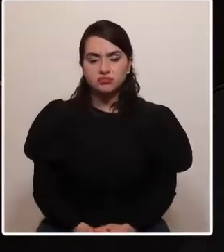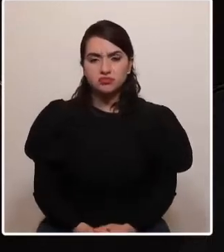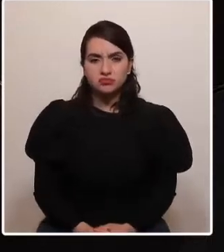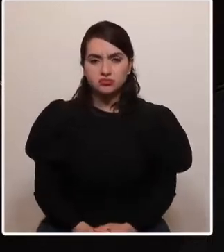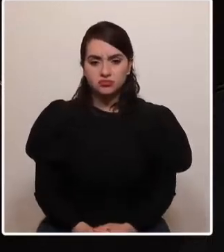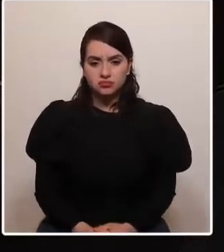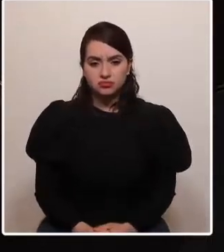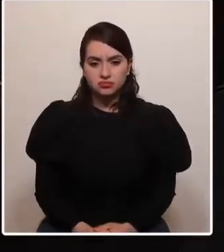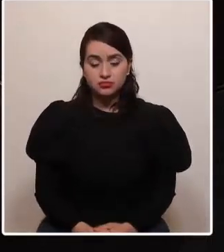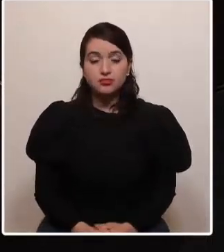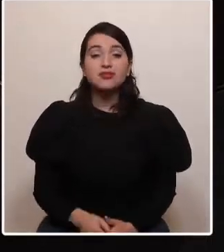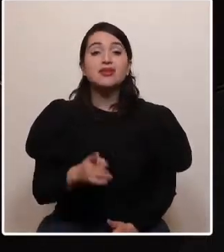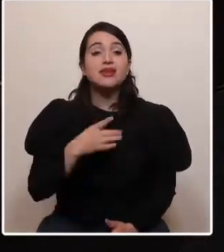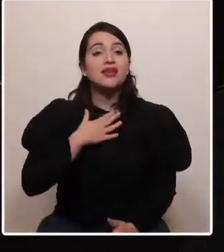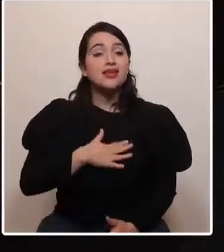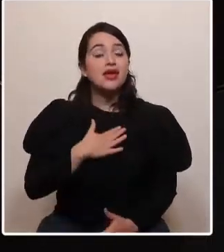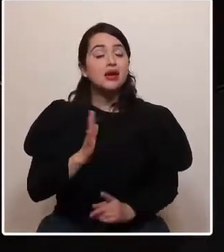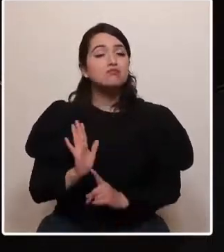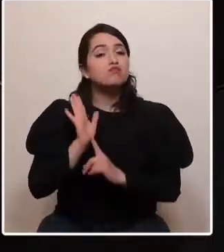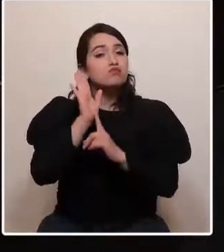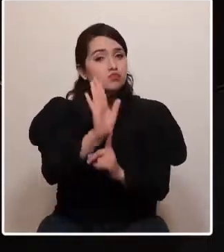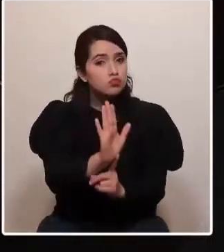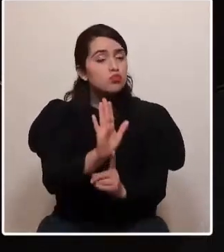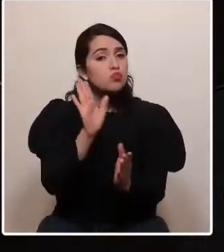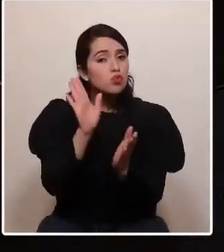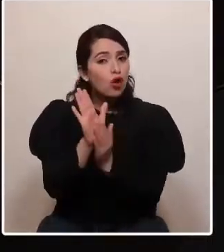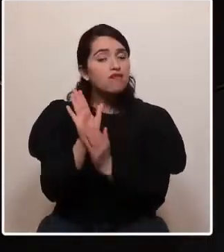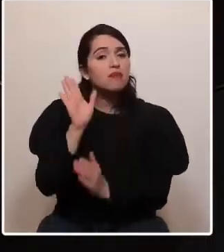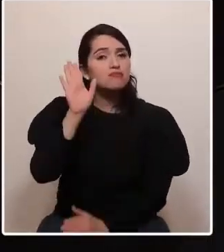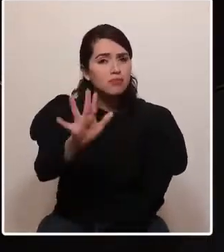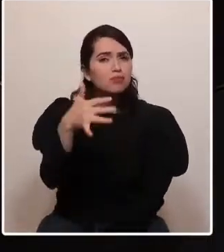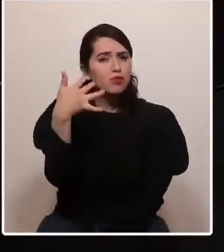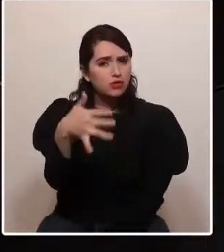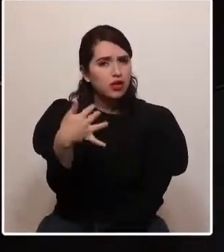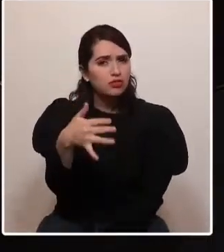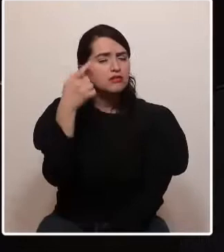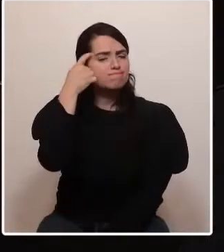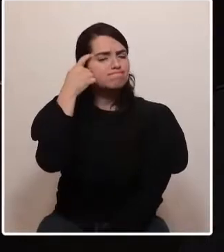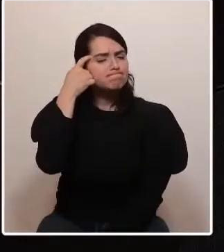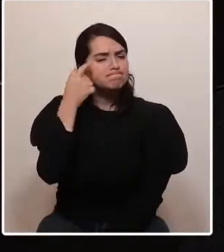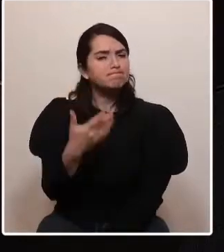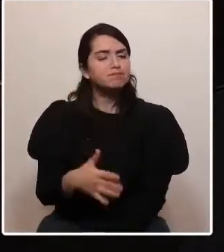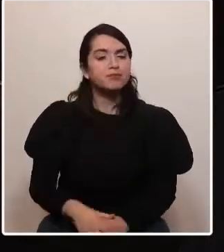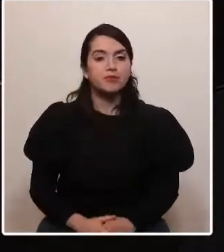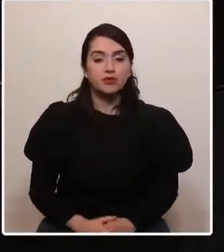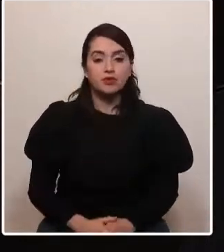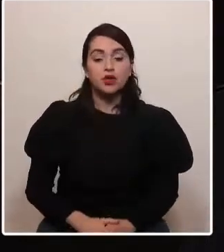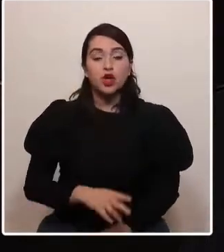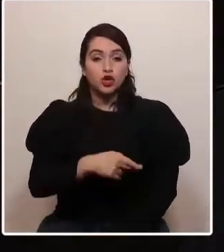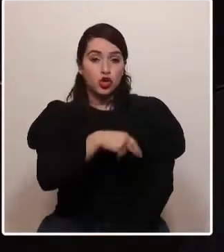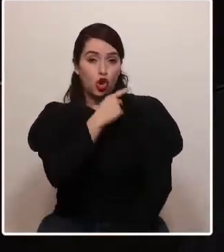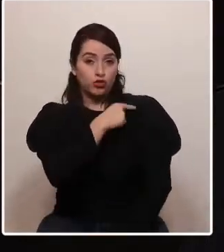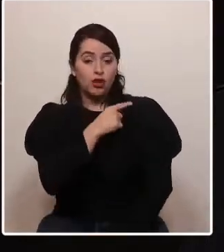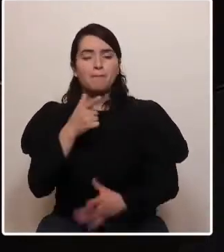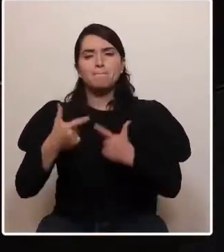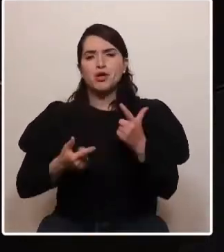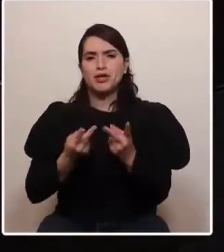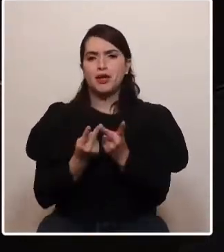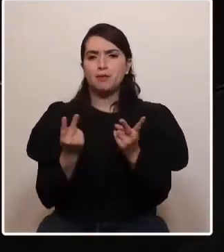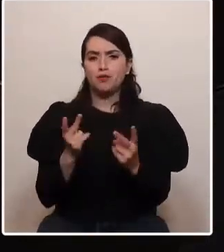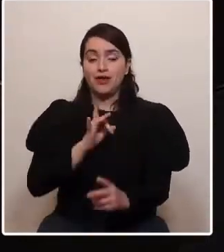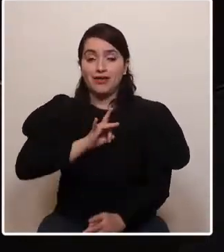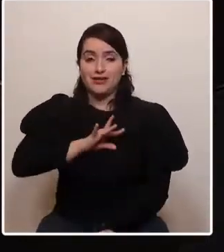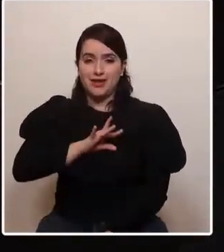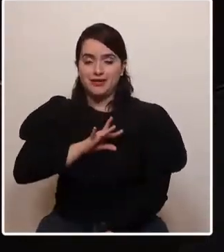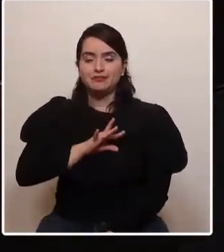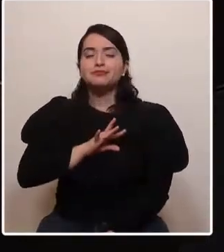Quiero poner algunos ejemplos de por qué es importante relevar este pensamiento. En el caso de la zona norte, la política pública chilena,